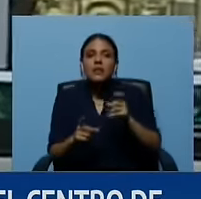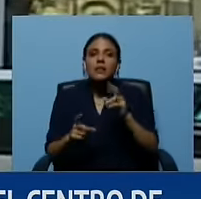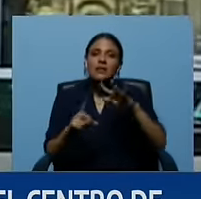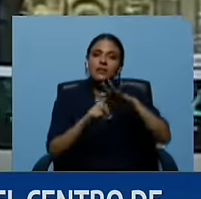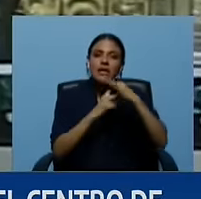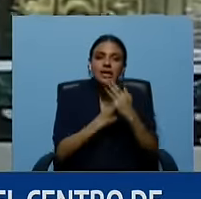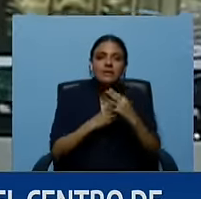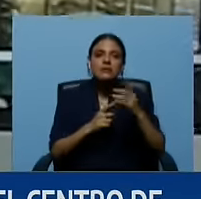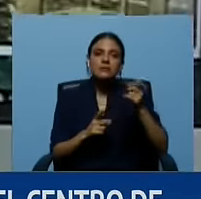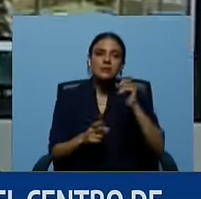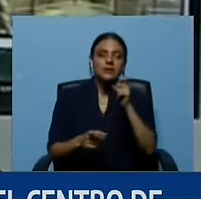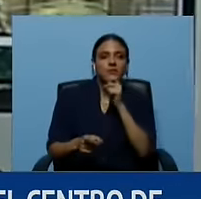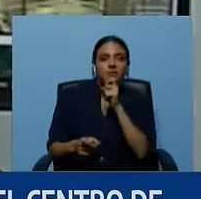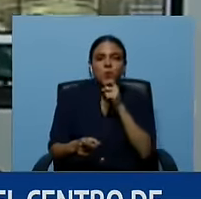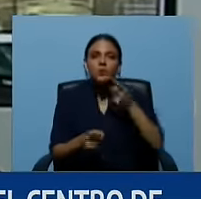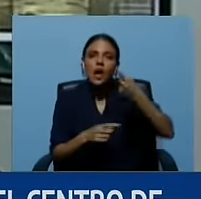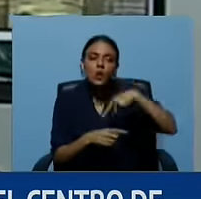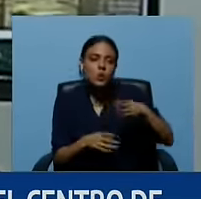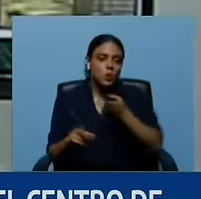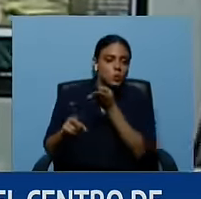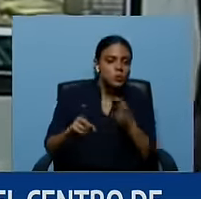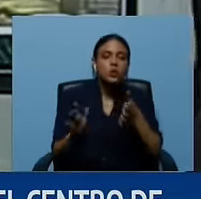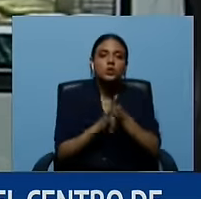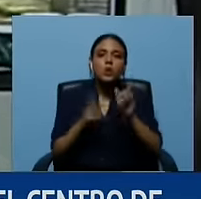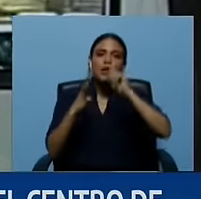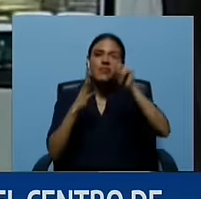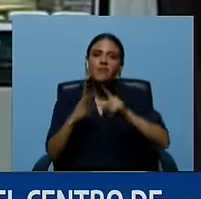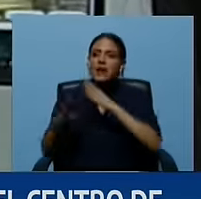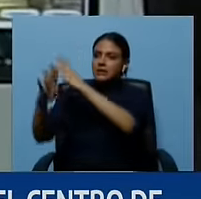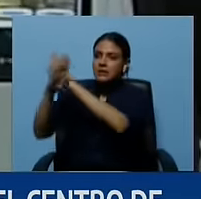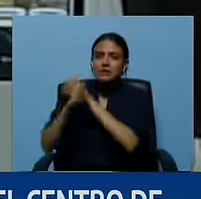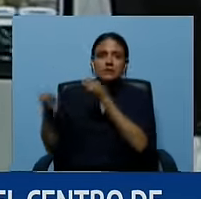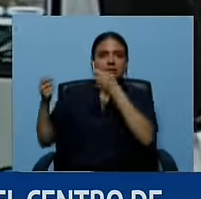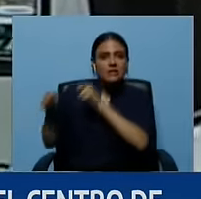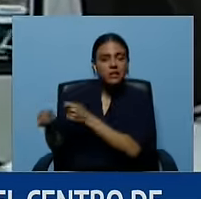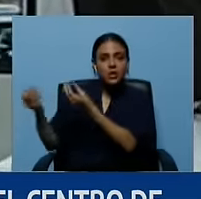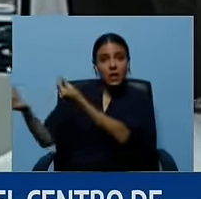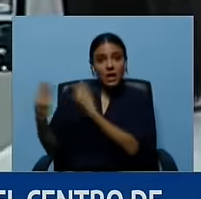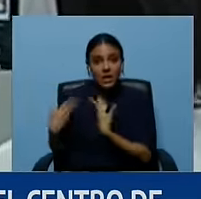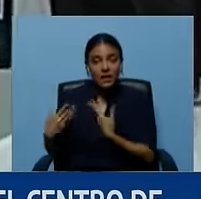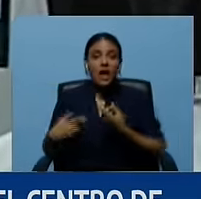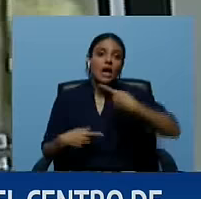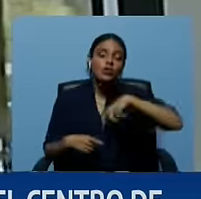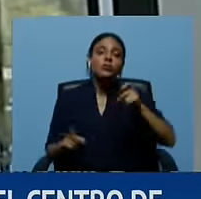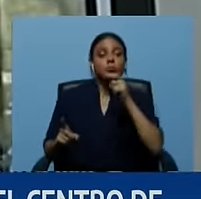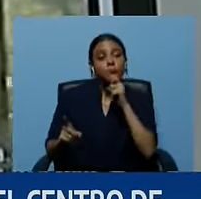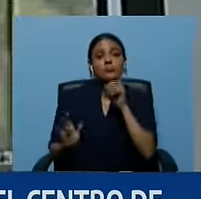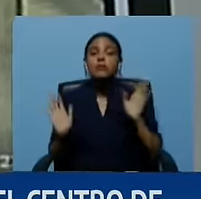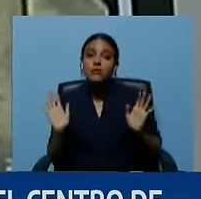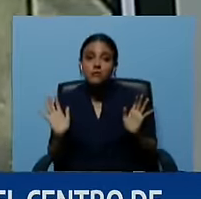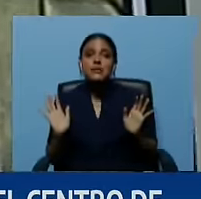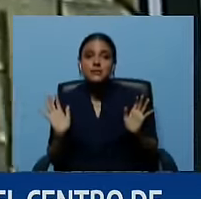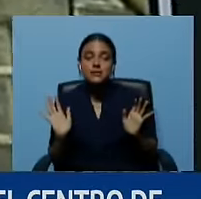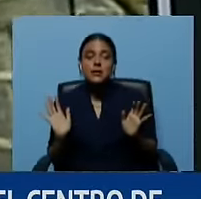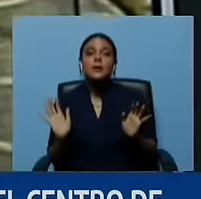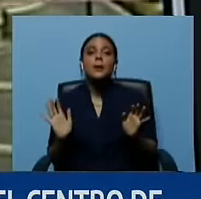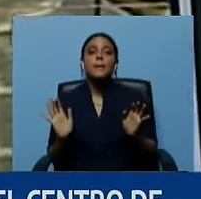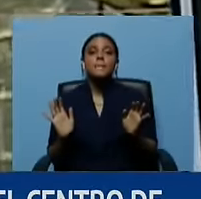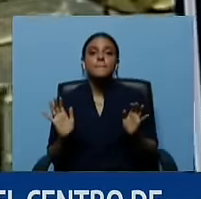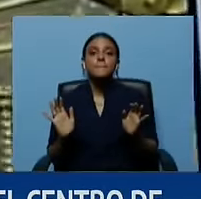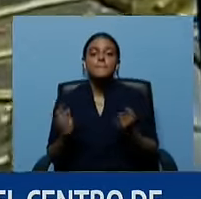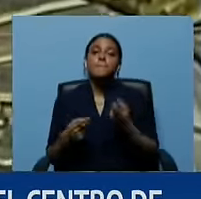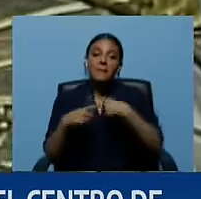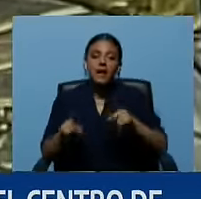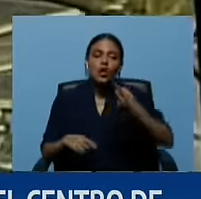el mundo por las diversas sanciones o mal llamadas sanciones y medidas coercitivas de los Estados Unidos y de Europa, y